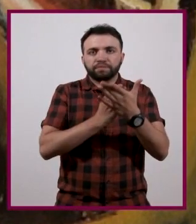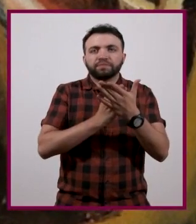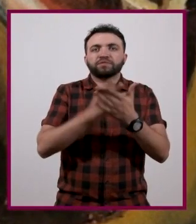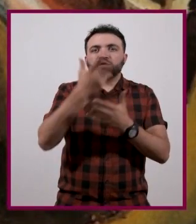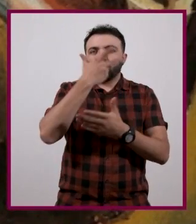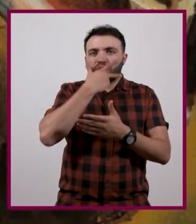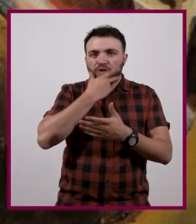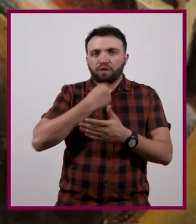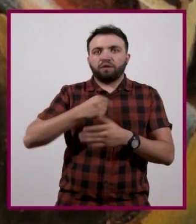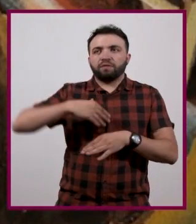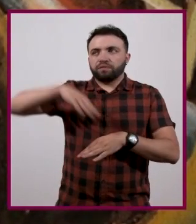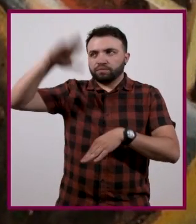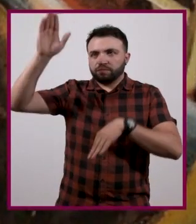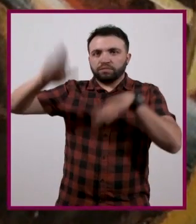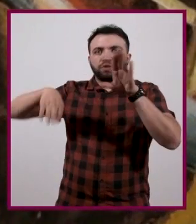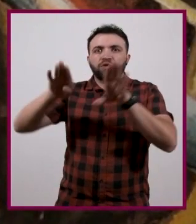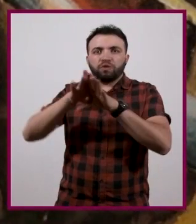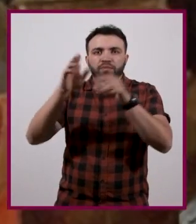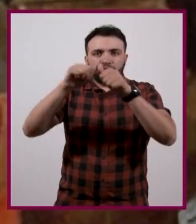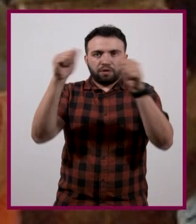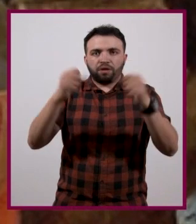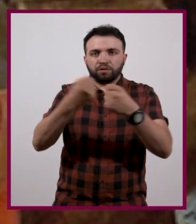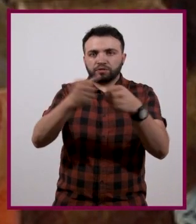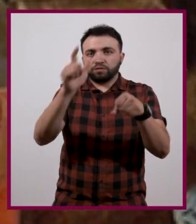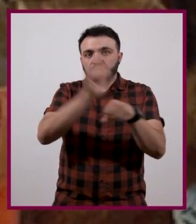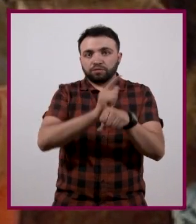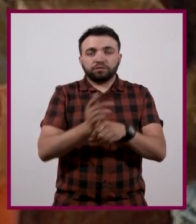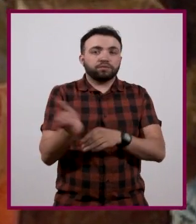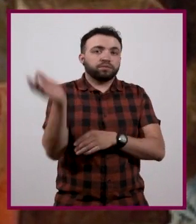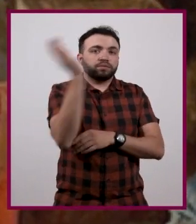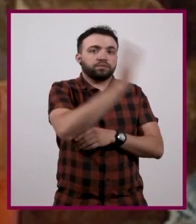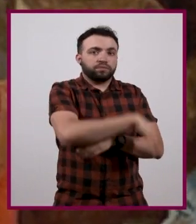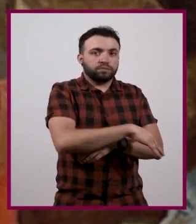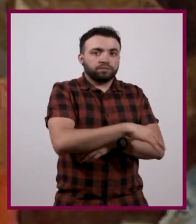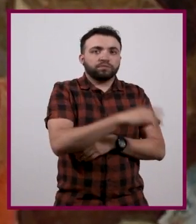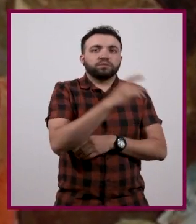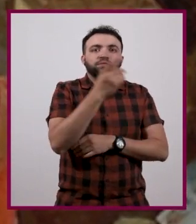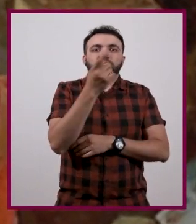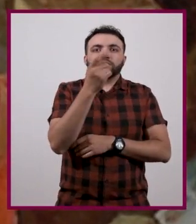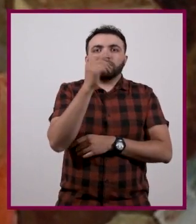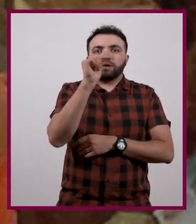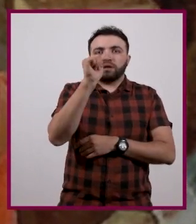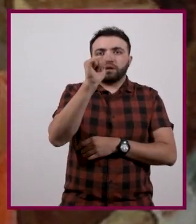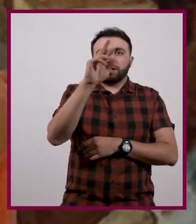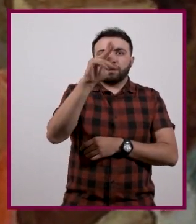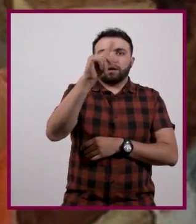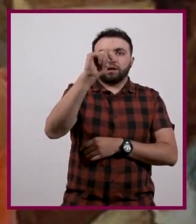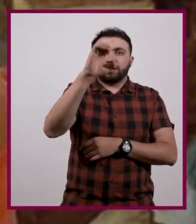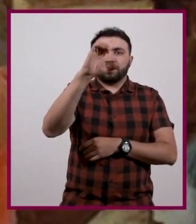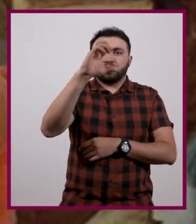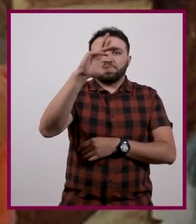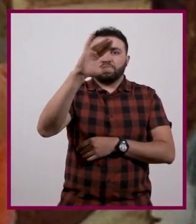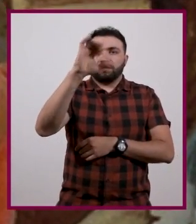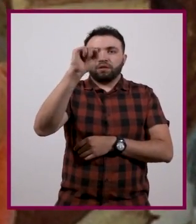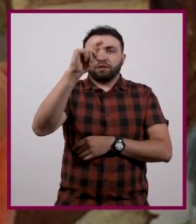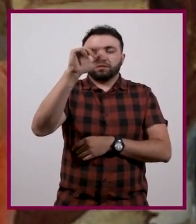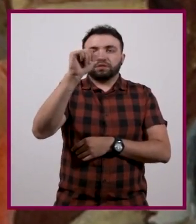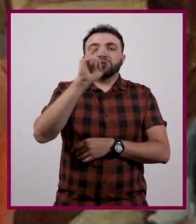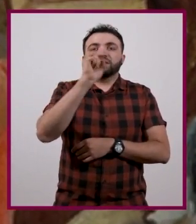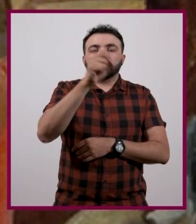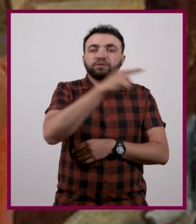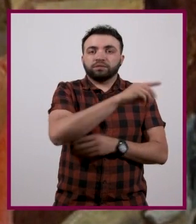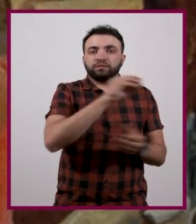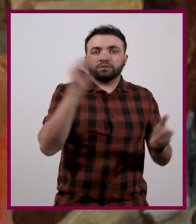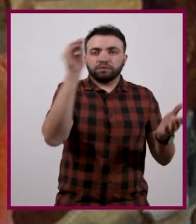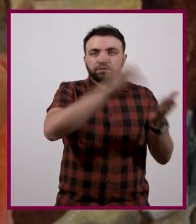los partidarios del arte social por excelencia, y los así llamados artepuristas, entre los que estaba Rufino Tamayo